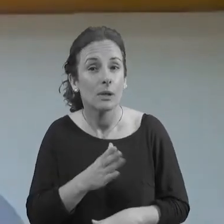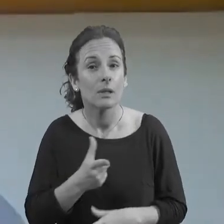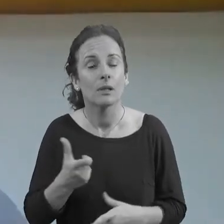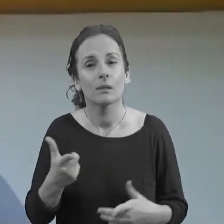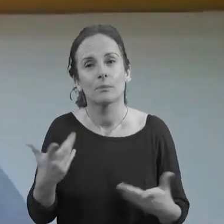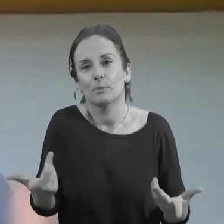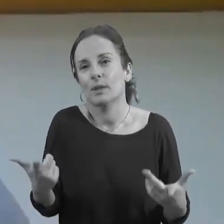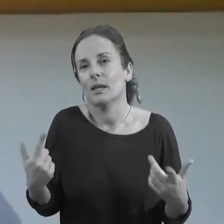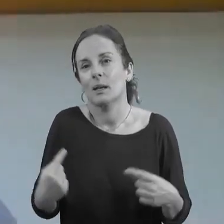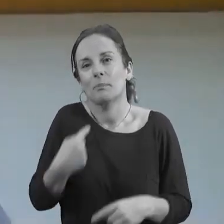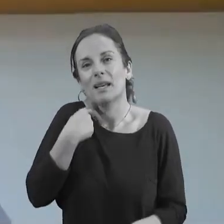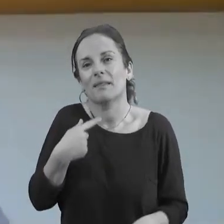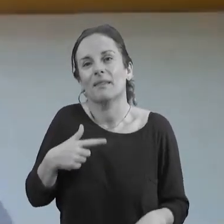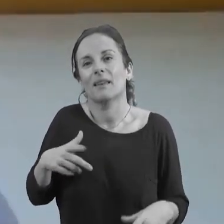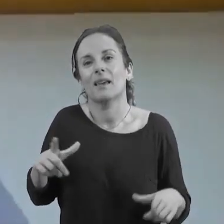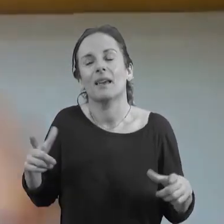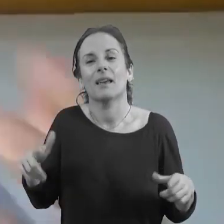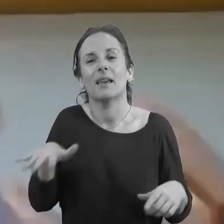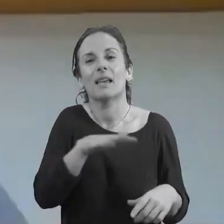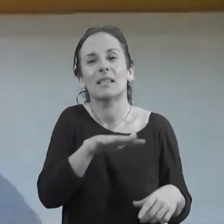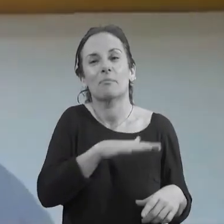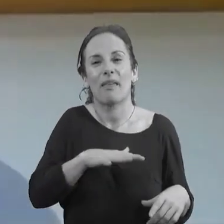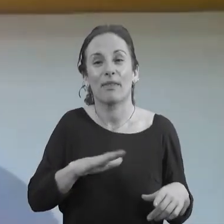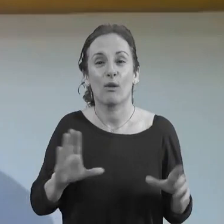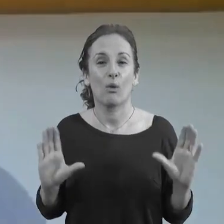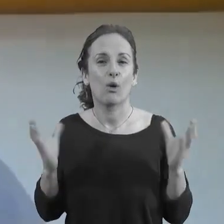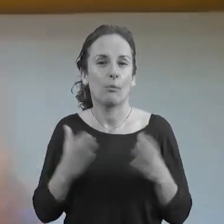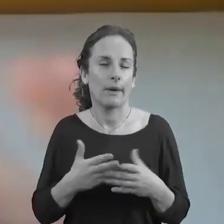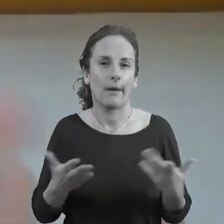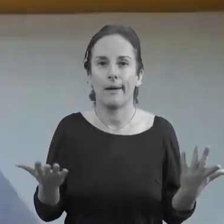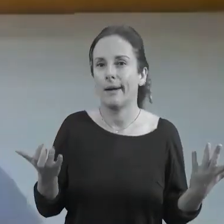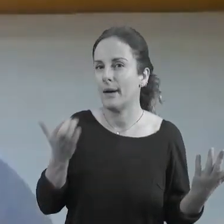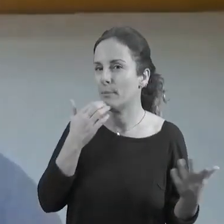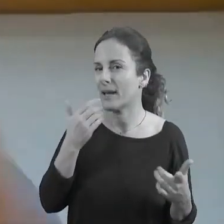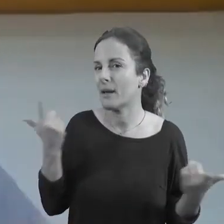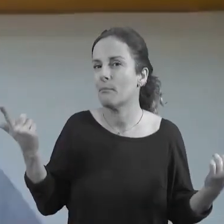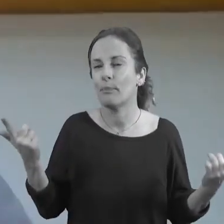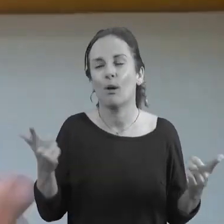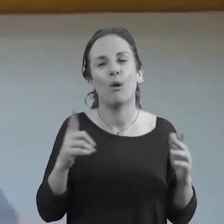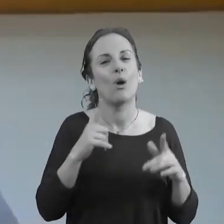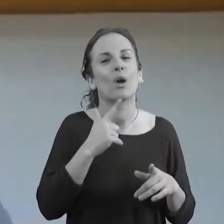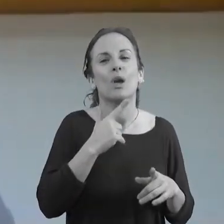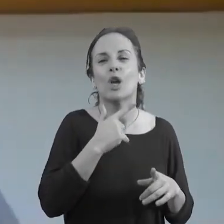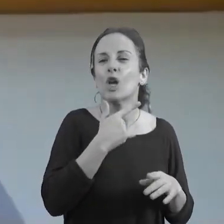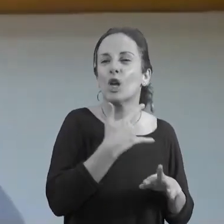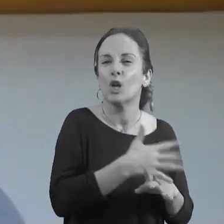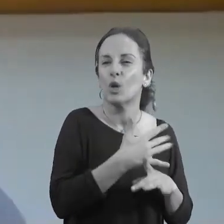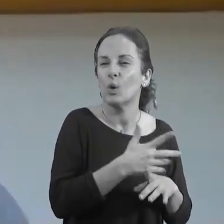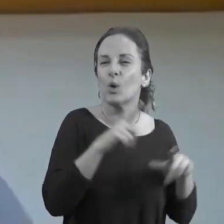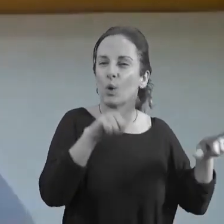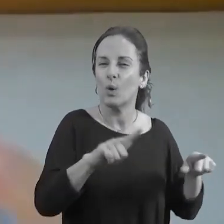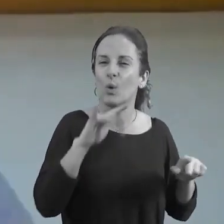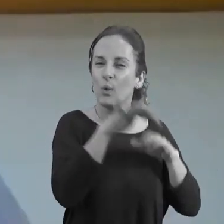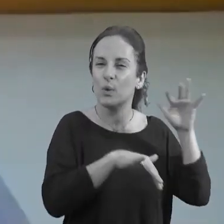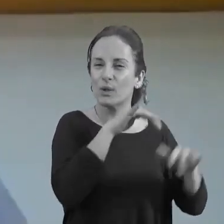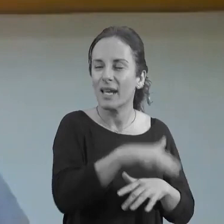de los espacios de la comunidad que teníamos, pues desde ludotecas, incluso, ¿no? Y que todos